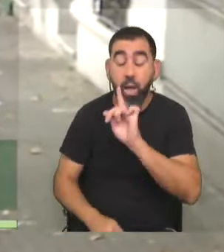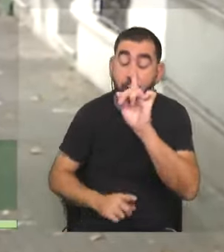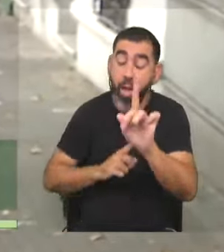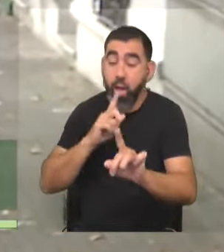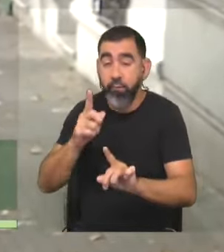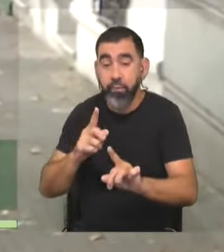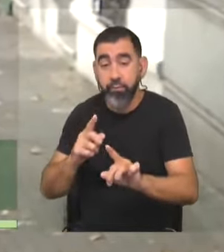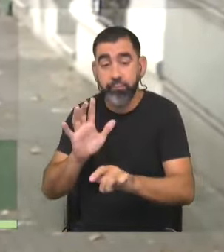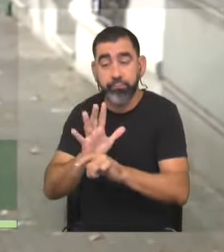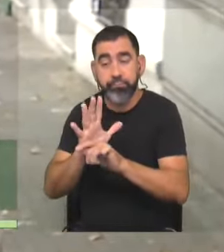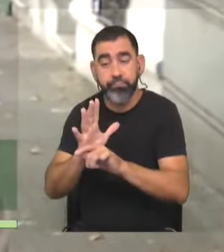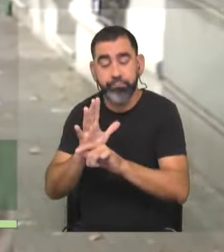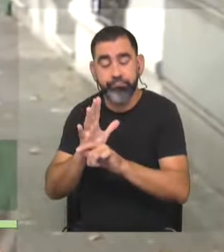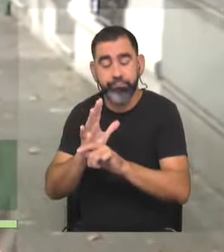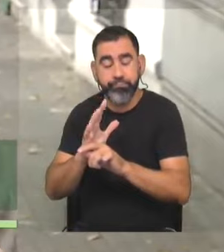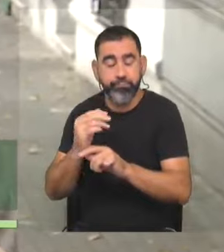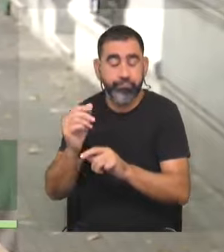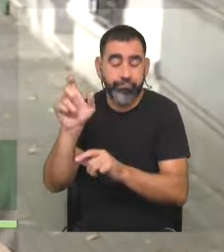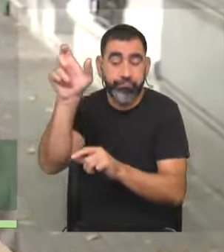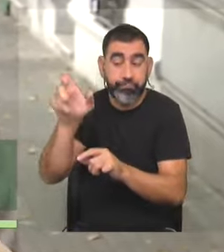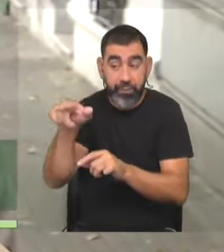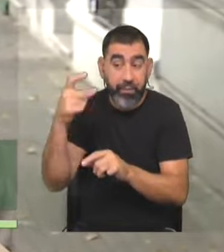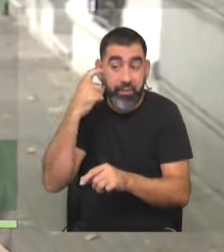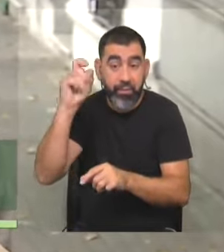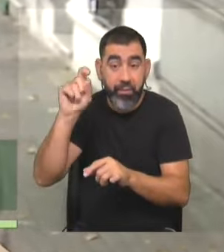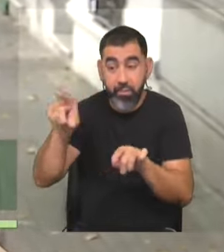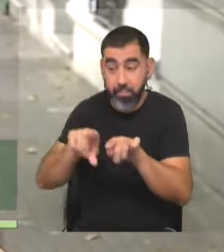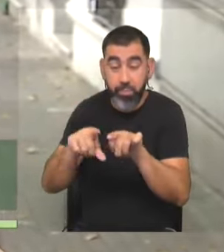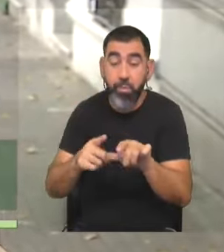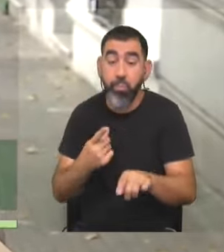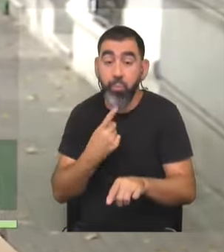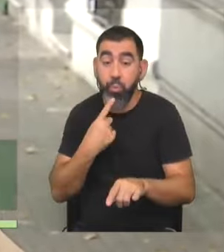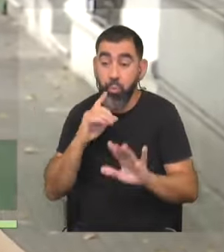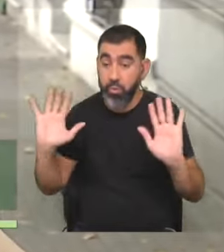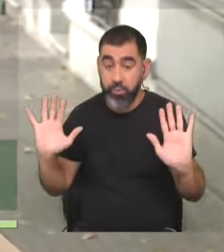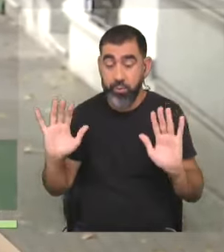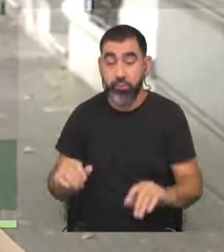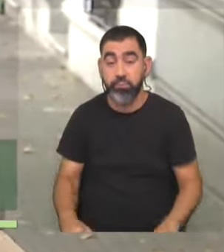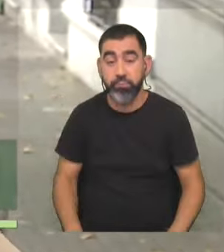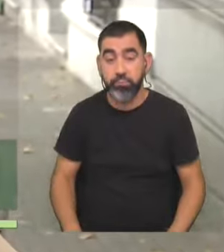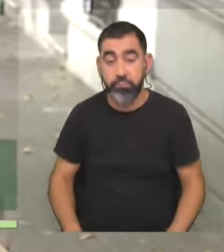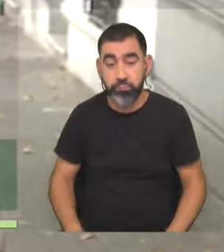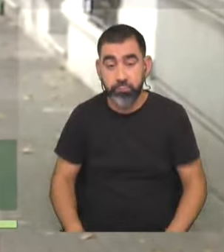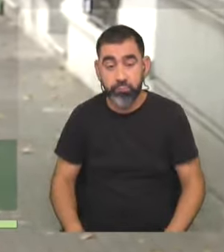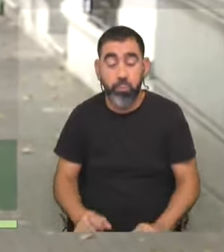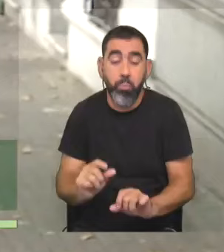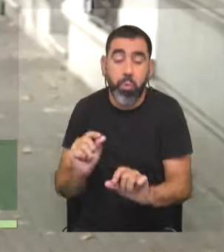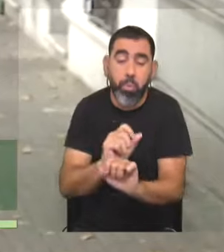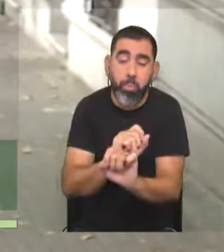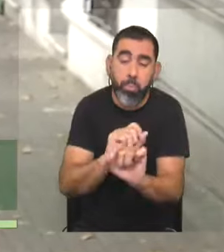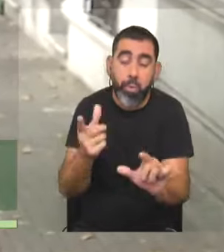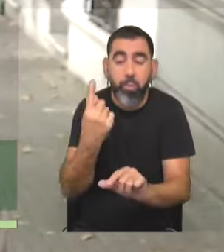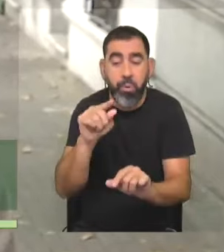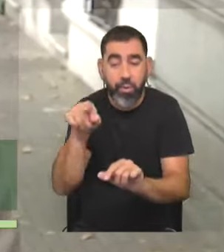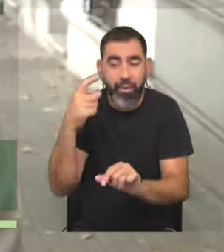máscara de fierro no este él él fue impulsor de esta misma política no podemos decir que estamos un poquito peor un poco mejor